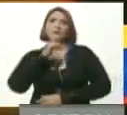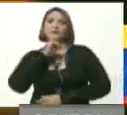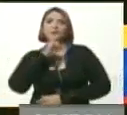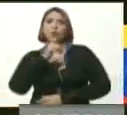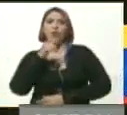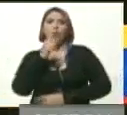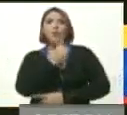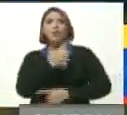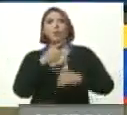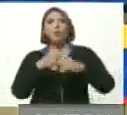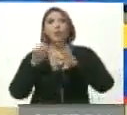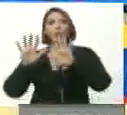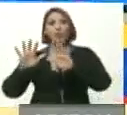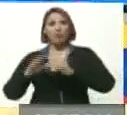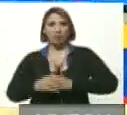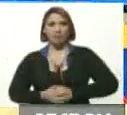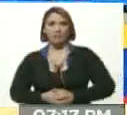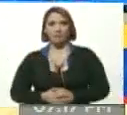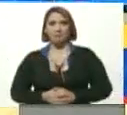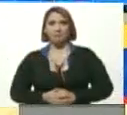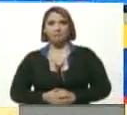del 1x10,